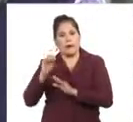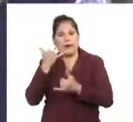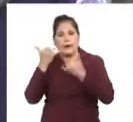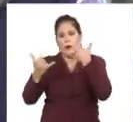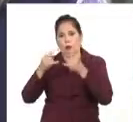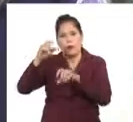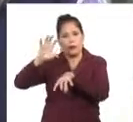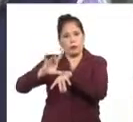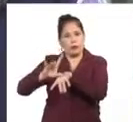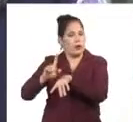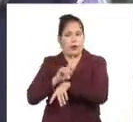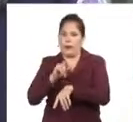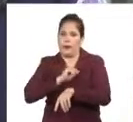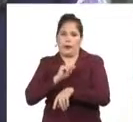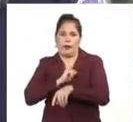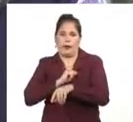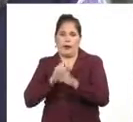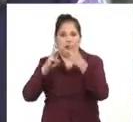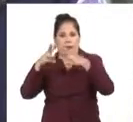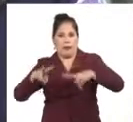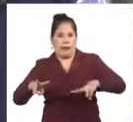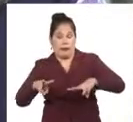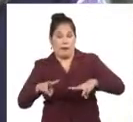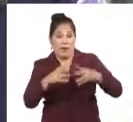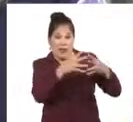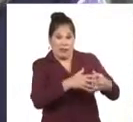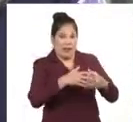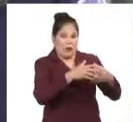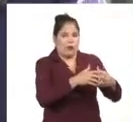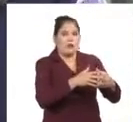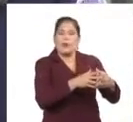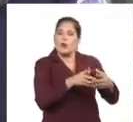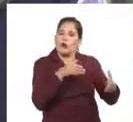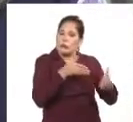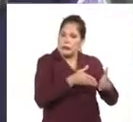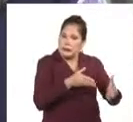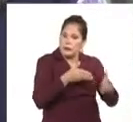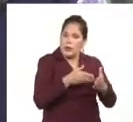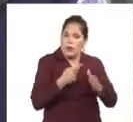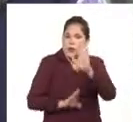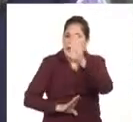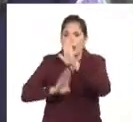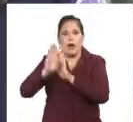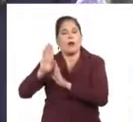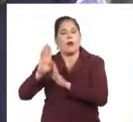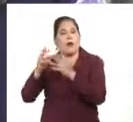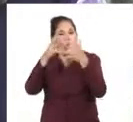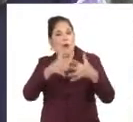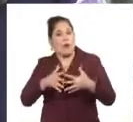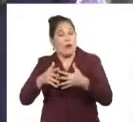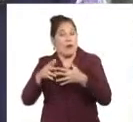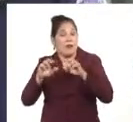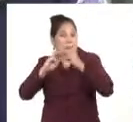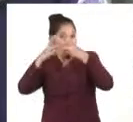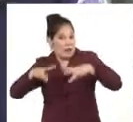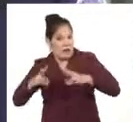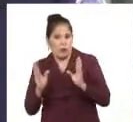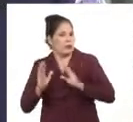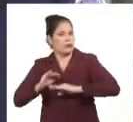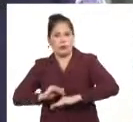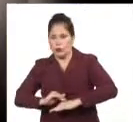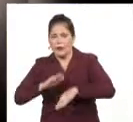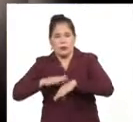En otras palabras, todas las formas de la guerra en redes están desplegadas contra Cuba y ha sido así